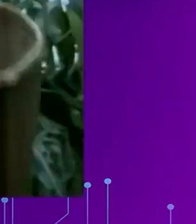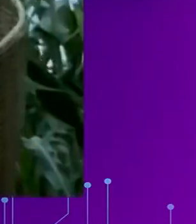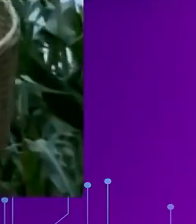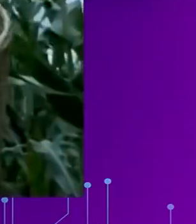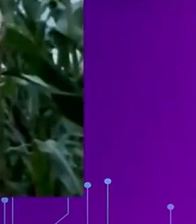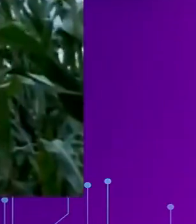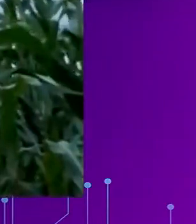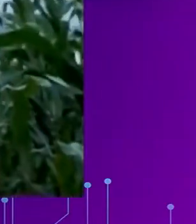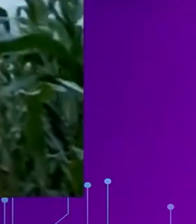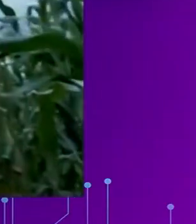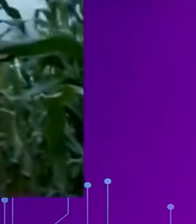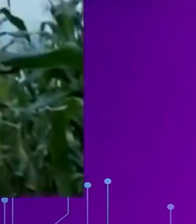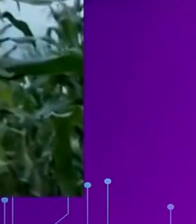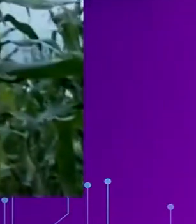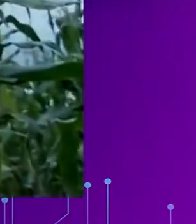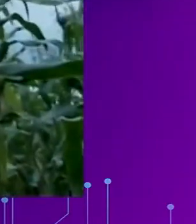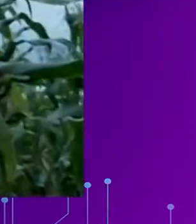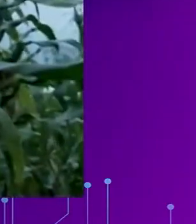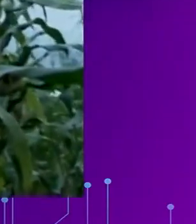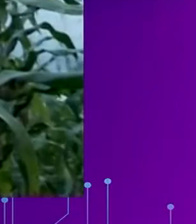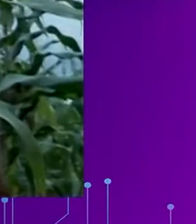nama xigintlali tlanehme,